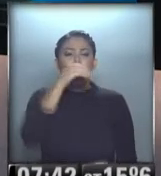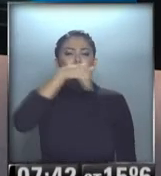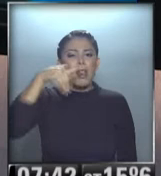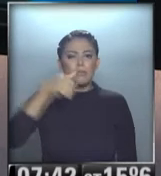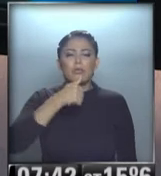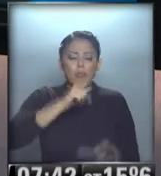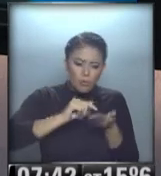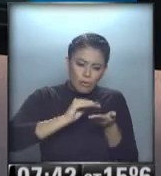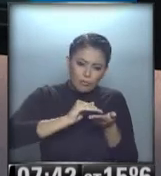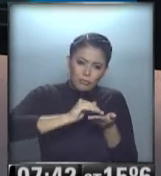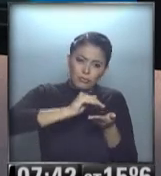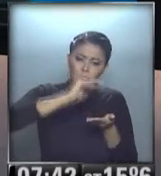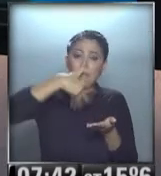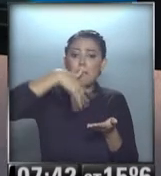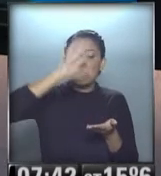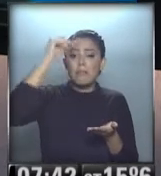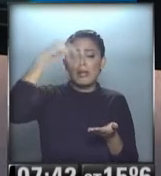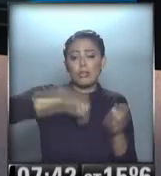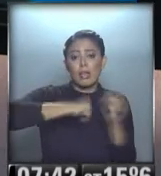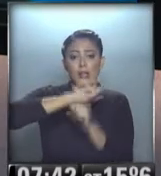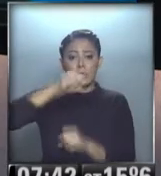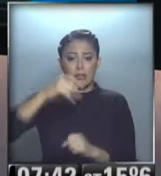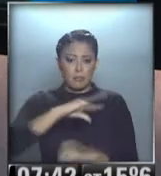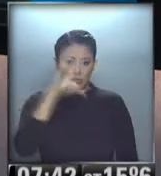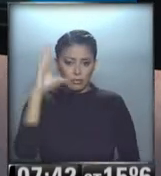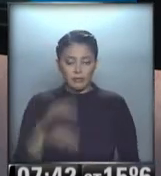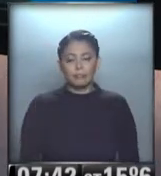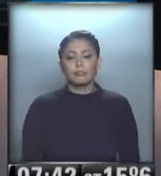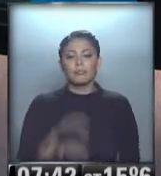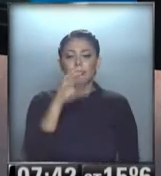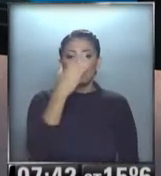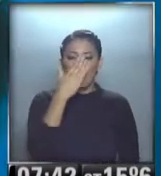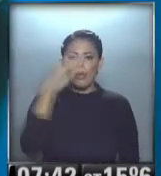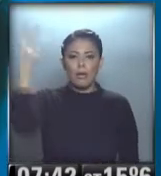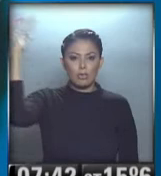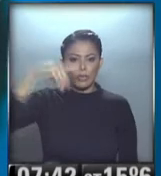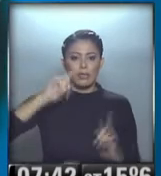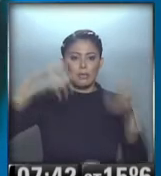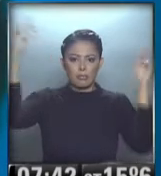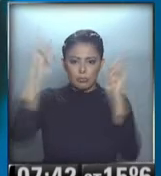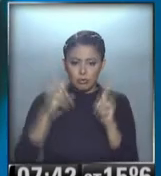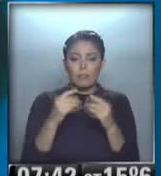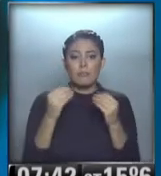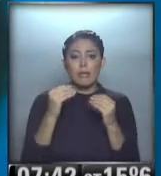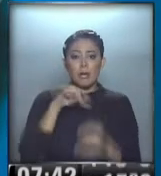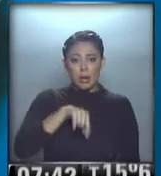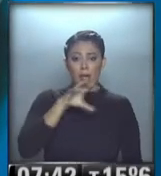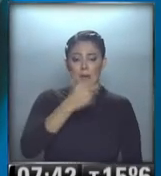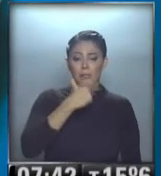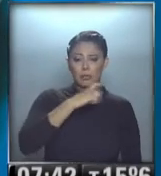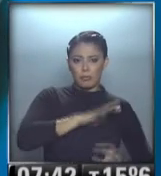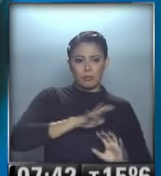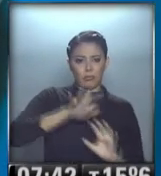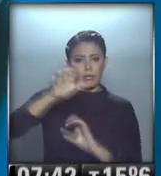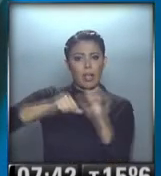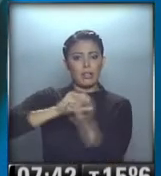en lo que queda de hoy y parte de la madrugada de mañana. Córdoba, lluvias y tormentas, eso que está en Cuyo se mueve y va a llegar a Córdoba. Y